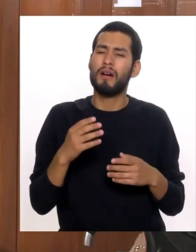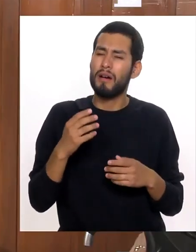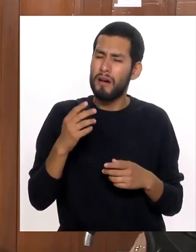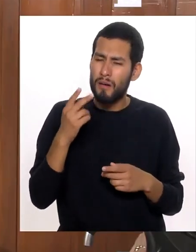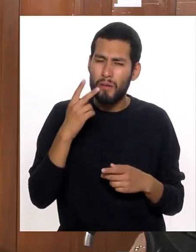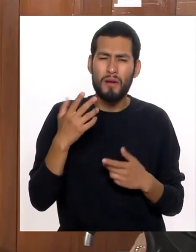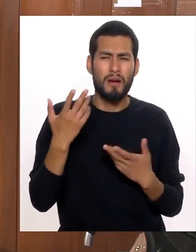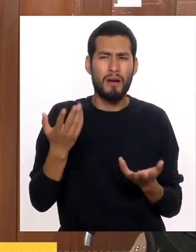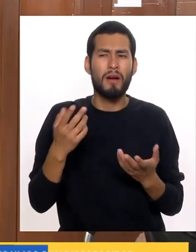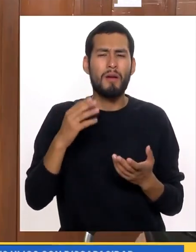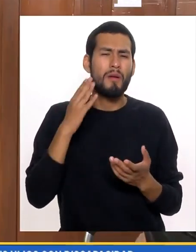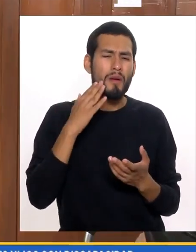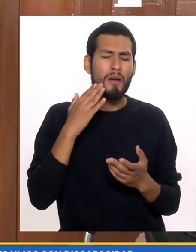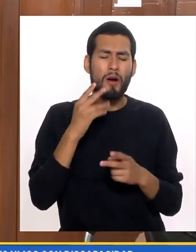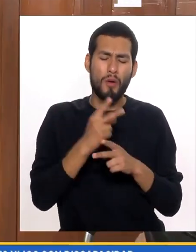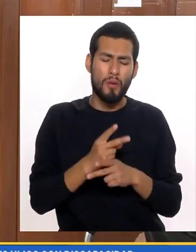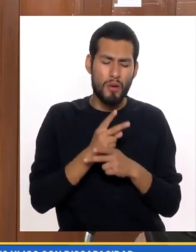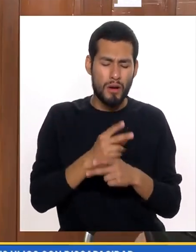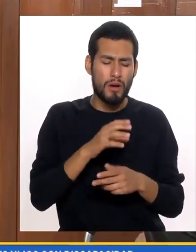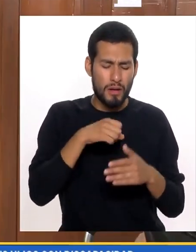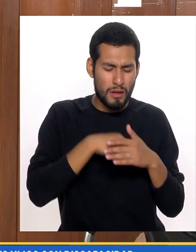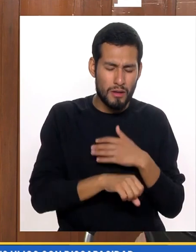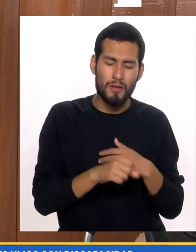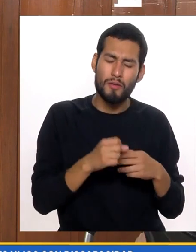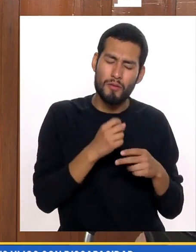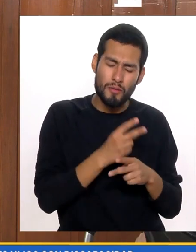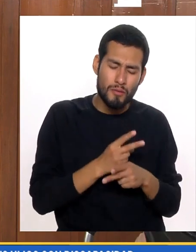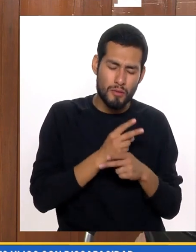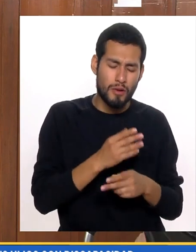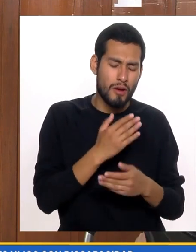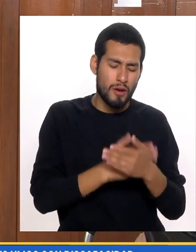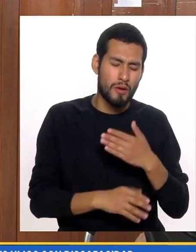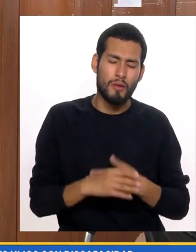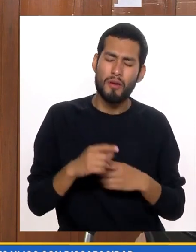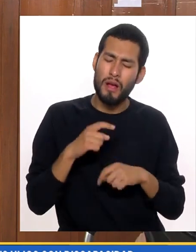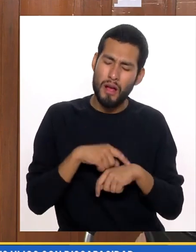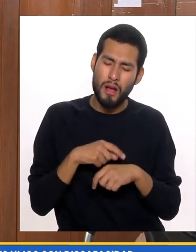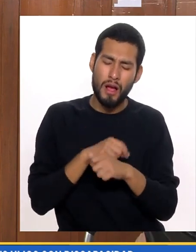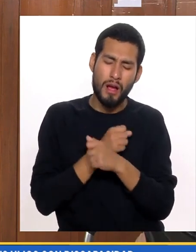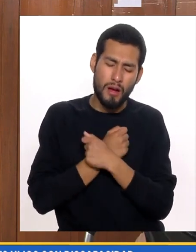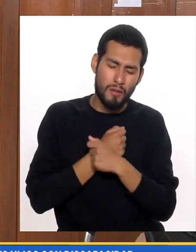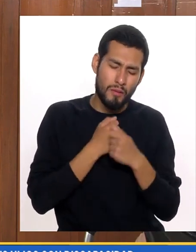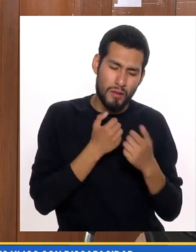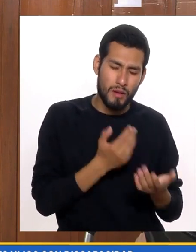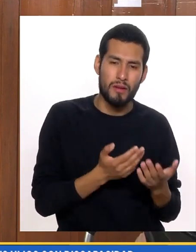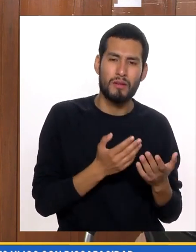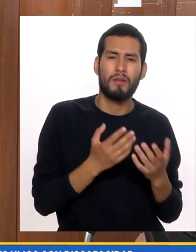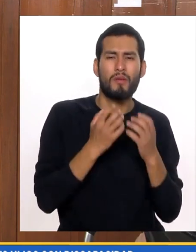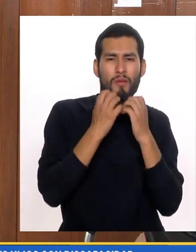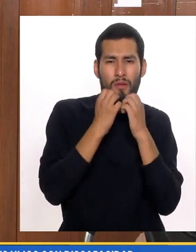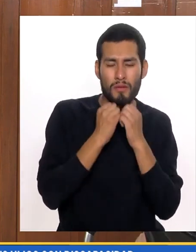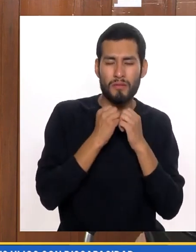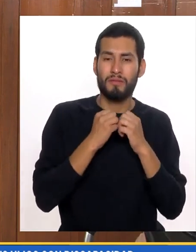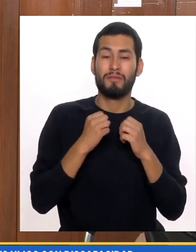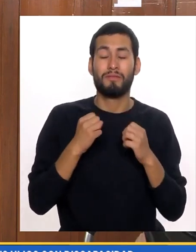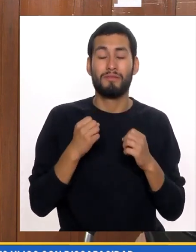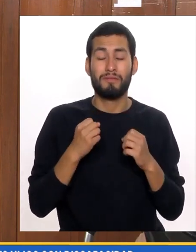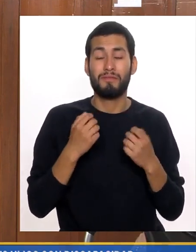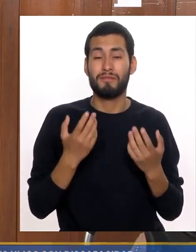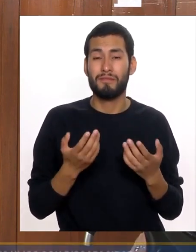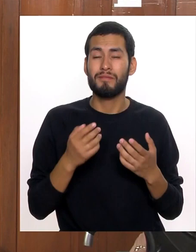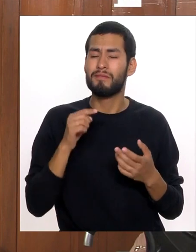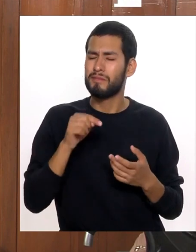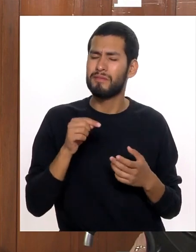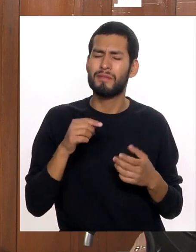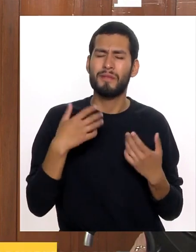saber De que hay madres Que cuidan A sus niños Con discapacidad Y dedican Todo su tiempo Su amor Ese cariño